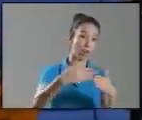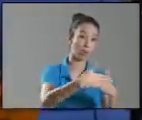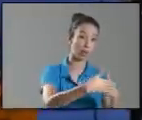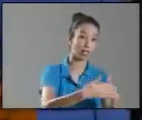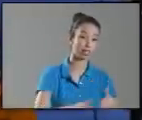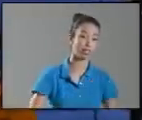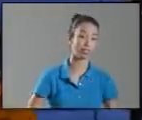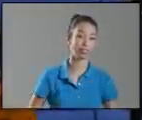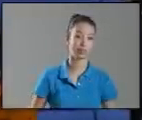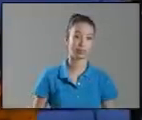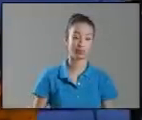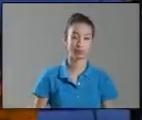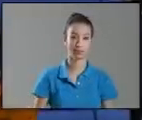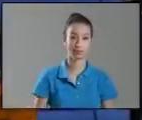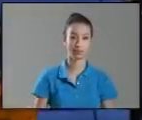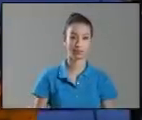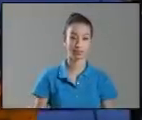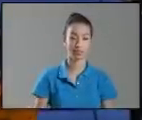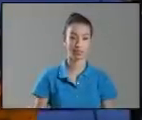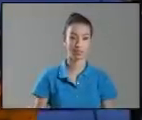Y ahí salen todos sheretos.